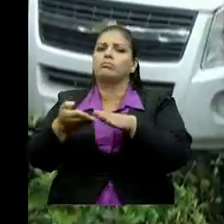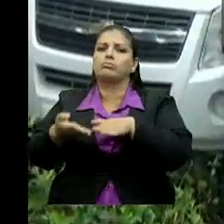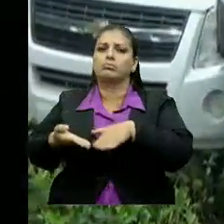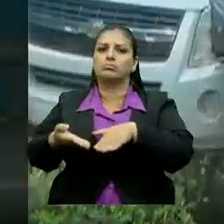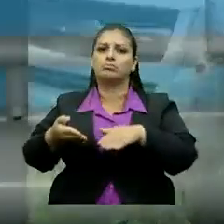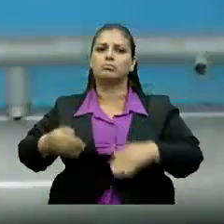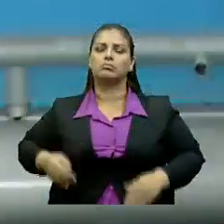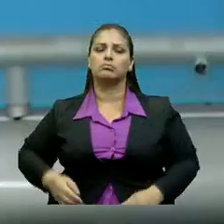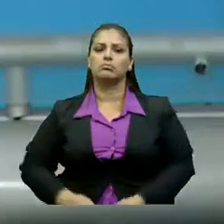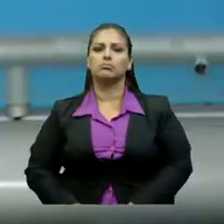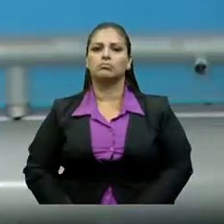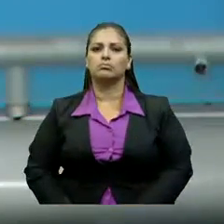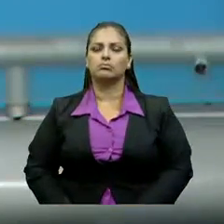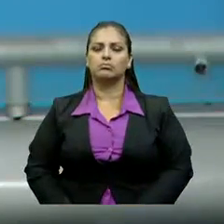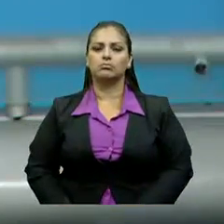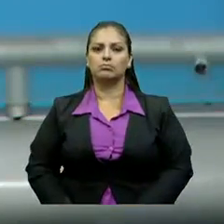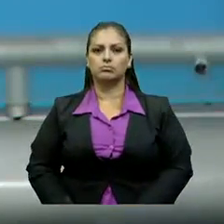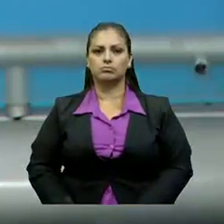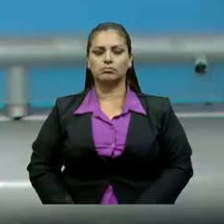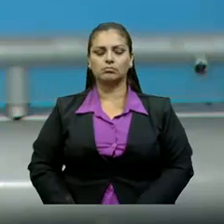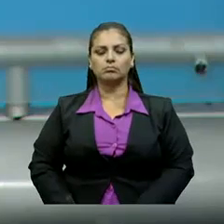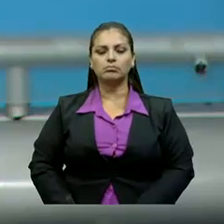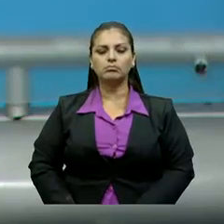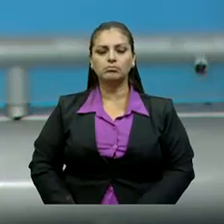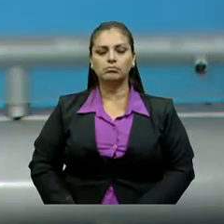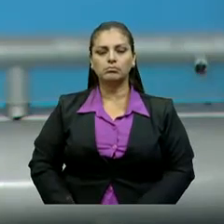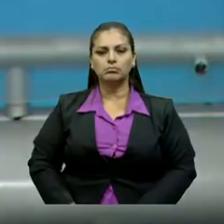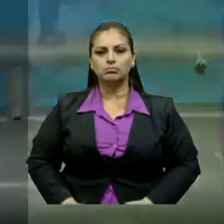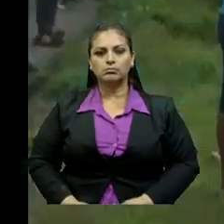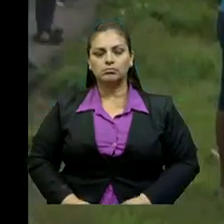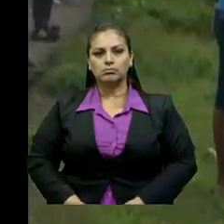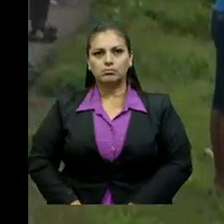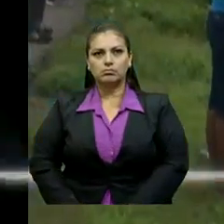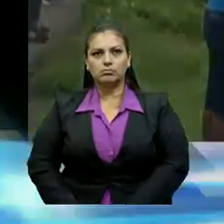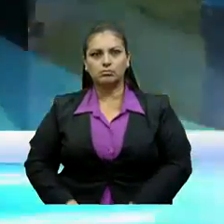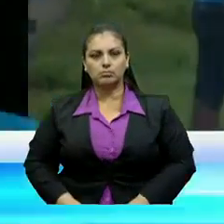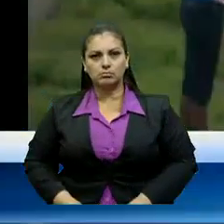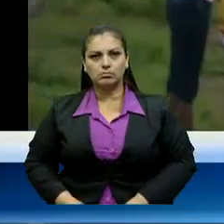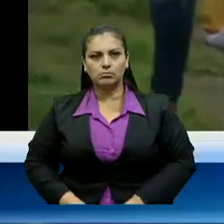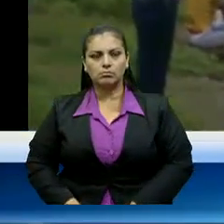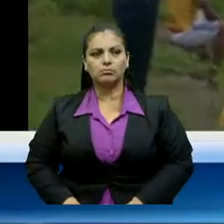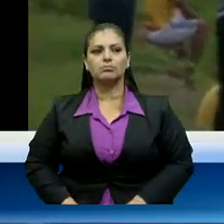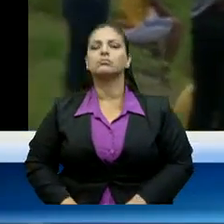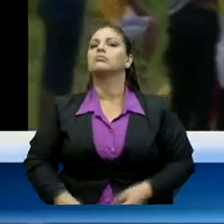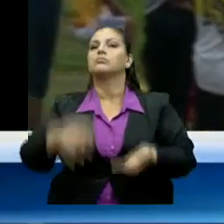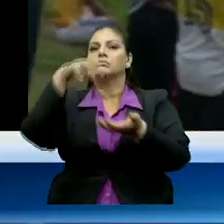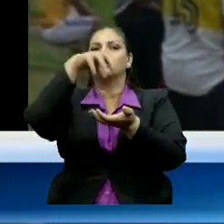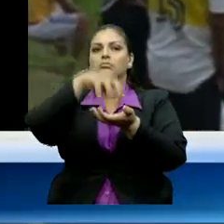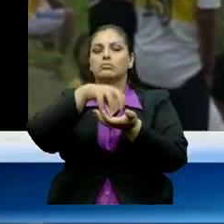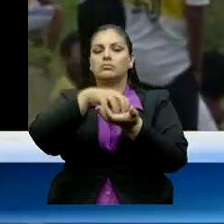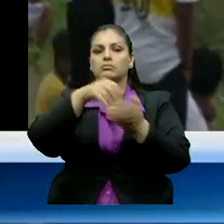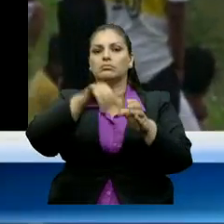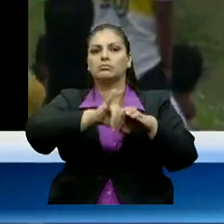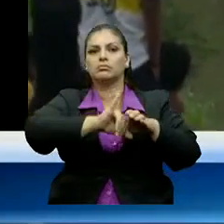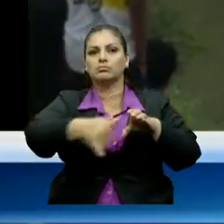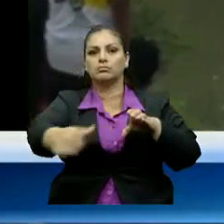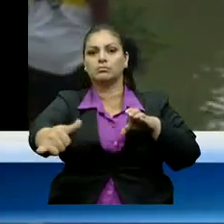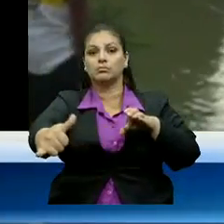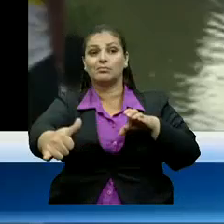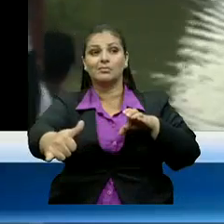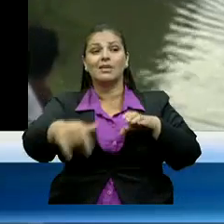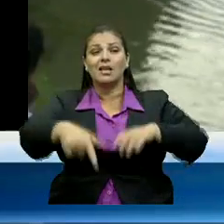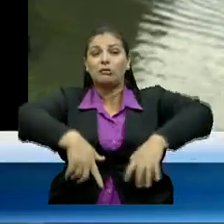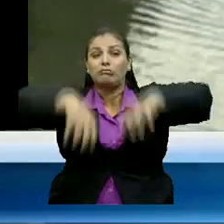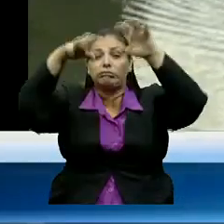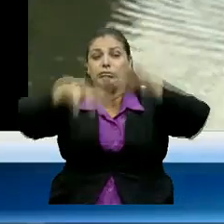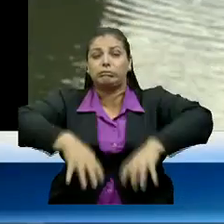Valdivieso. Un joven de 19 años fue hallado muerto en una laguna que se ha formado a causa de las